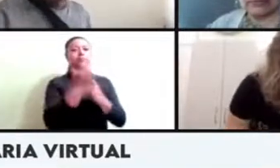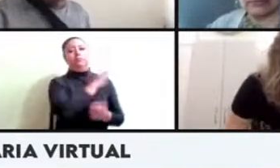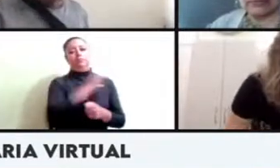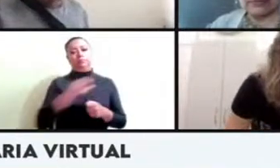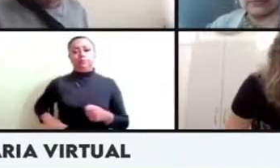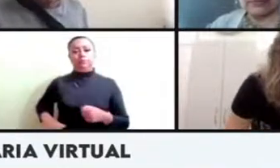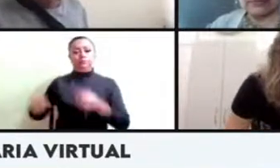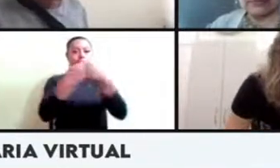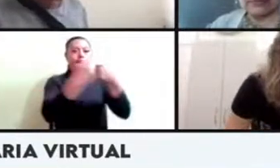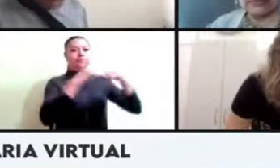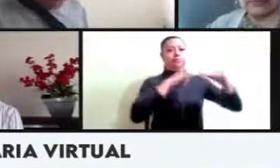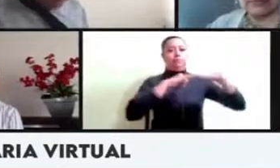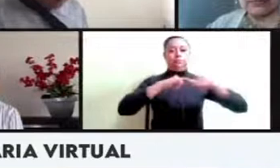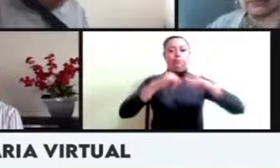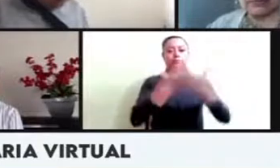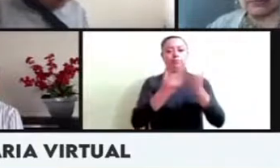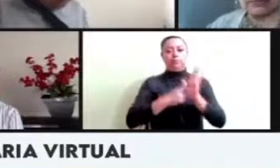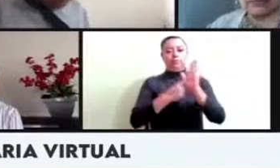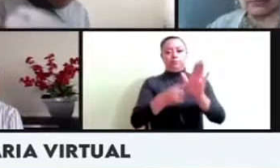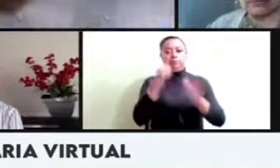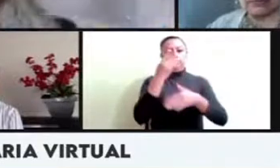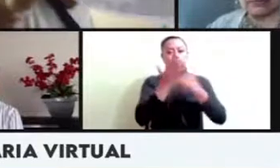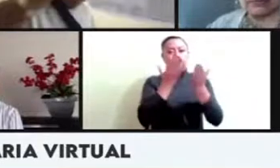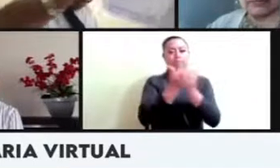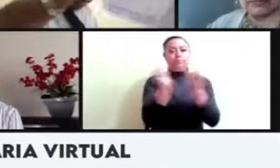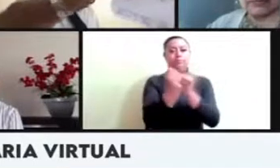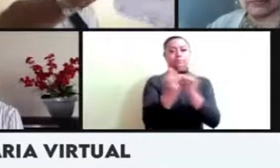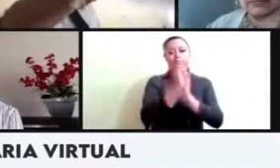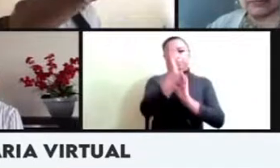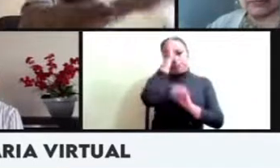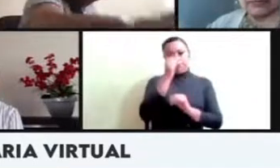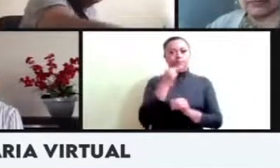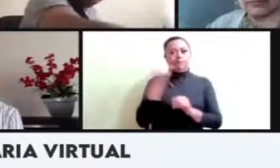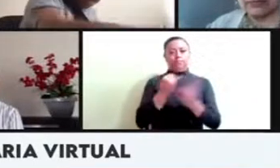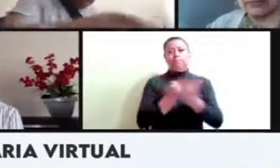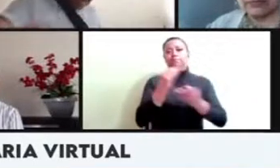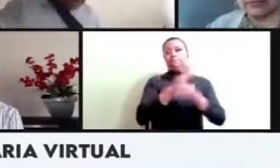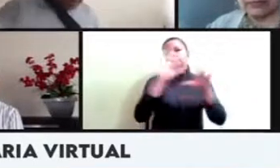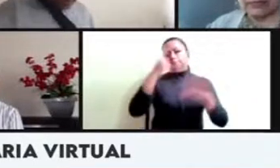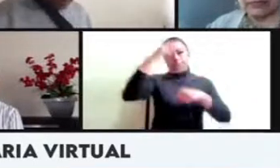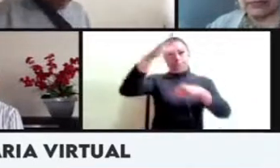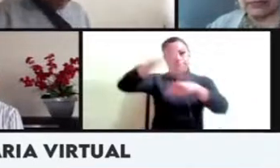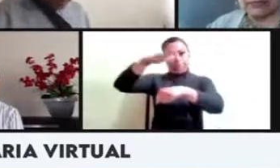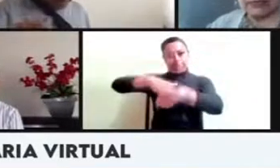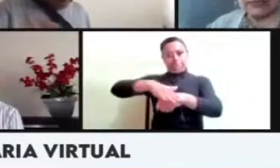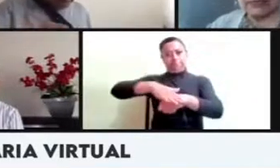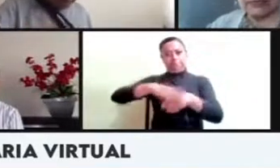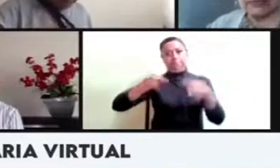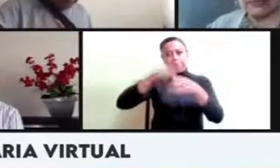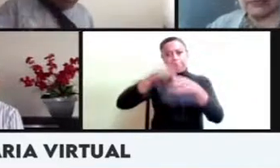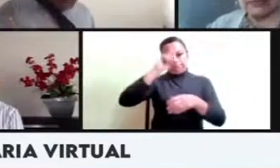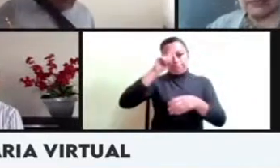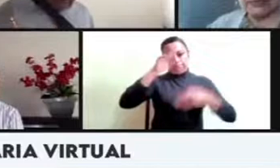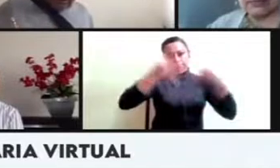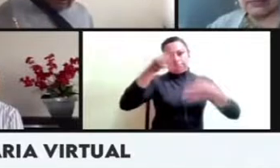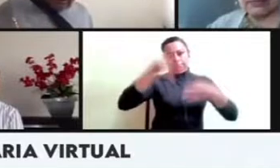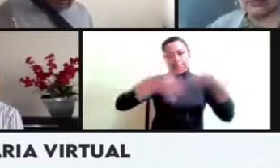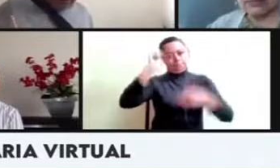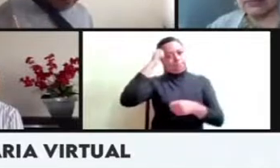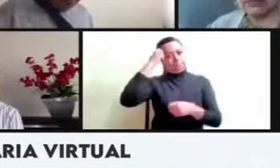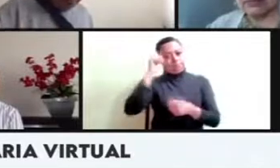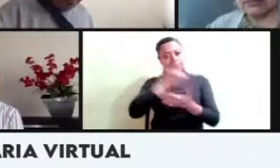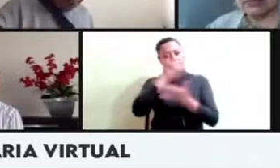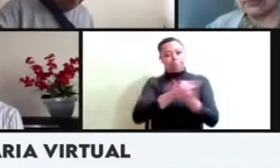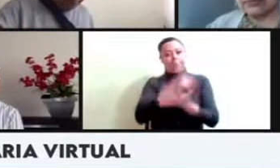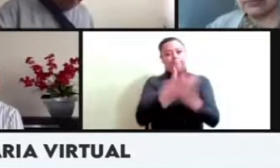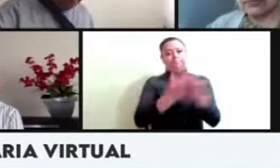Para presentar una proposición con punto de acuerdo de urgente y obvia resolución por el que se exhorta a la Consejería Jurídica y de Servicios Legales y a la Agencia Digital de